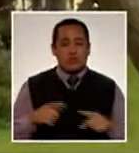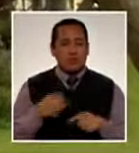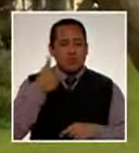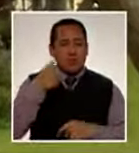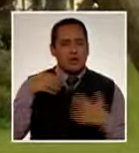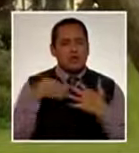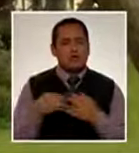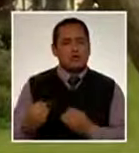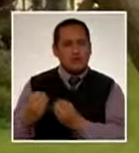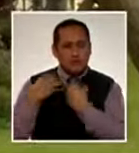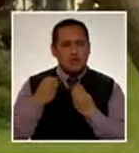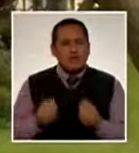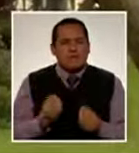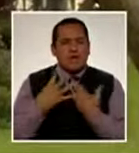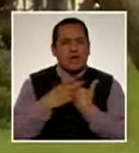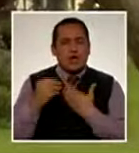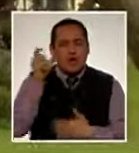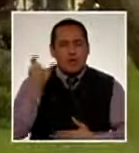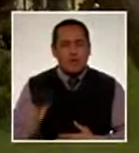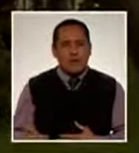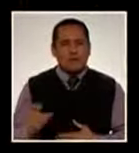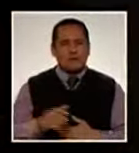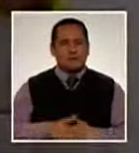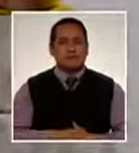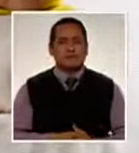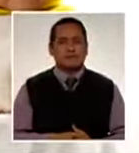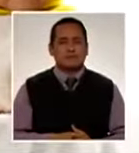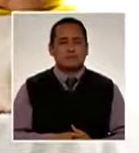buena esposa nos cuenta por qué es nuestro ejemplo de vida.